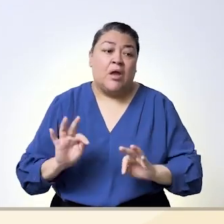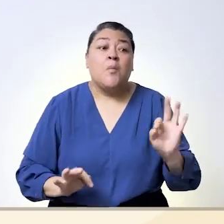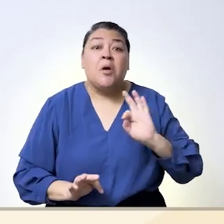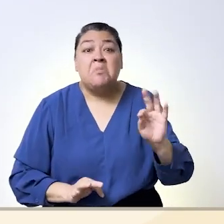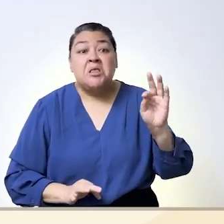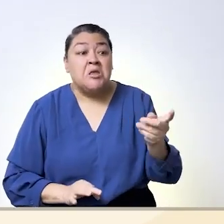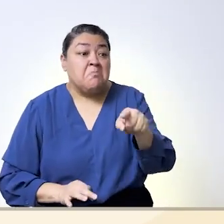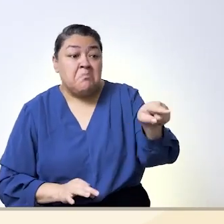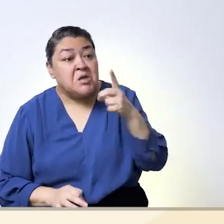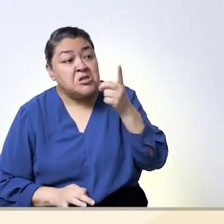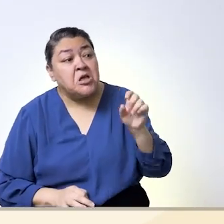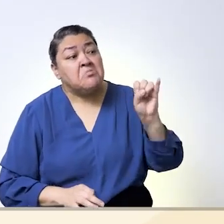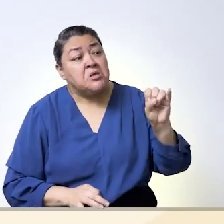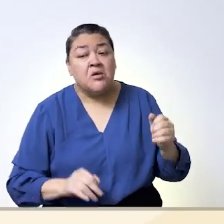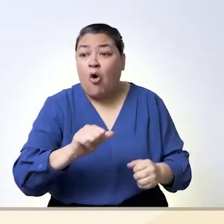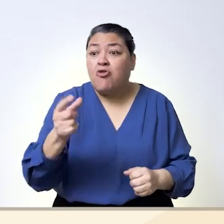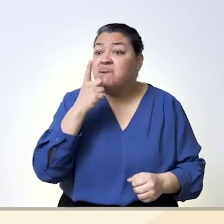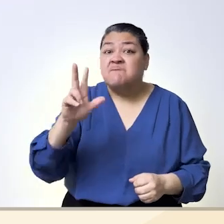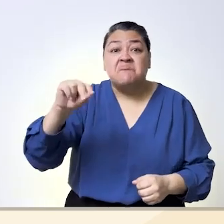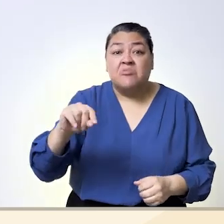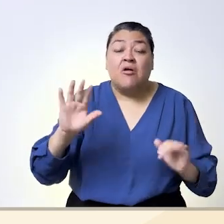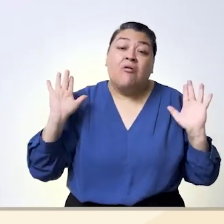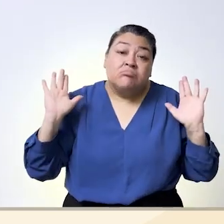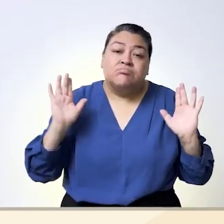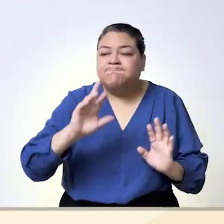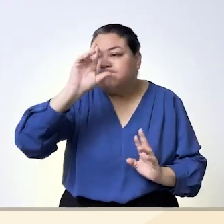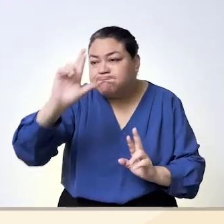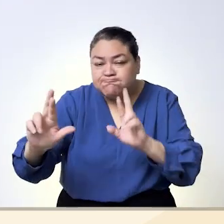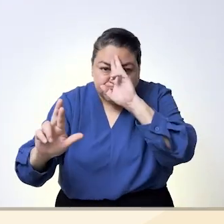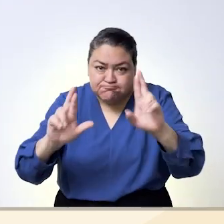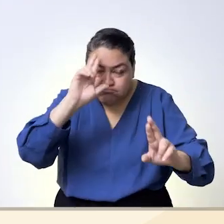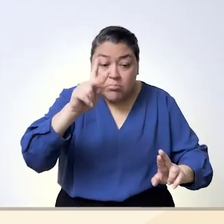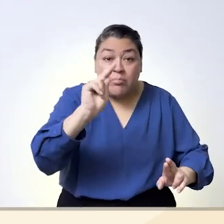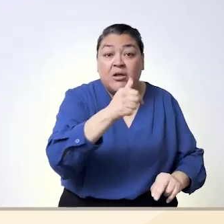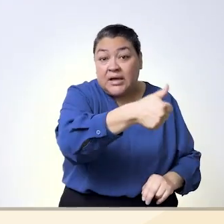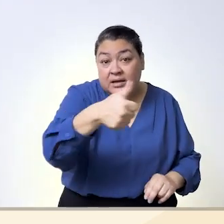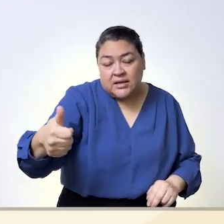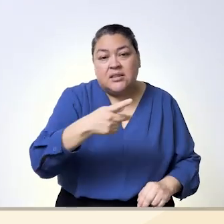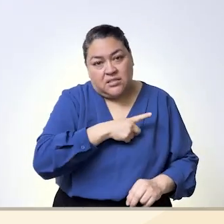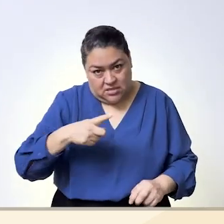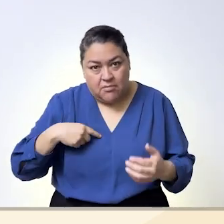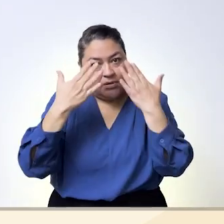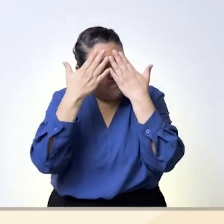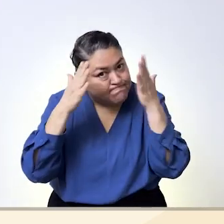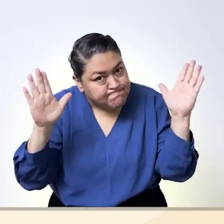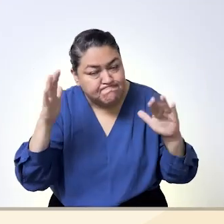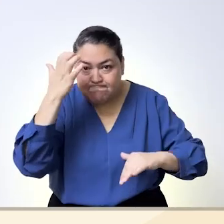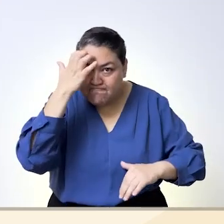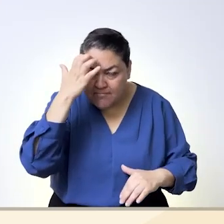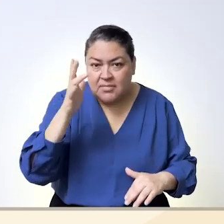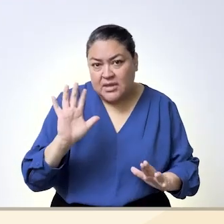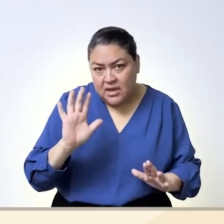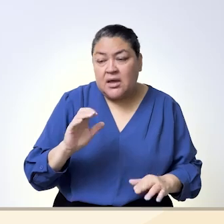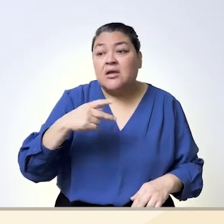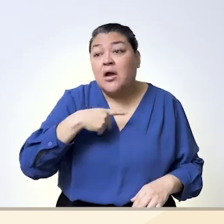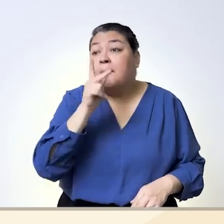puede identificarse con cierto lenguaje, que no, y que todo es válido siempre y cuando tengamos una visión muy crítica en general, ¿no? Y